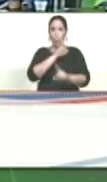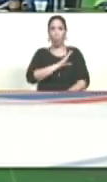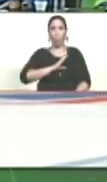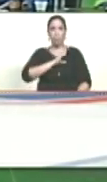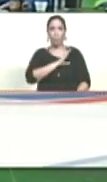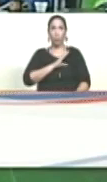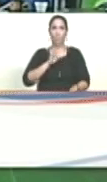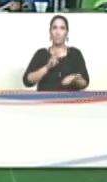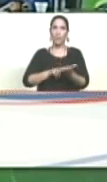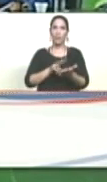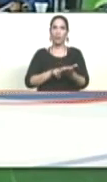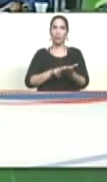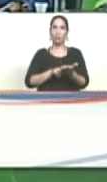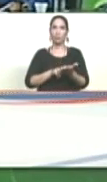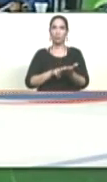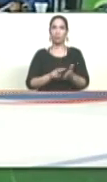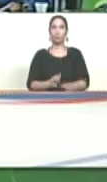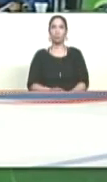Verdad,